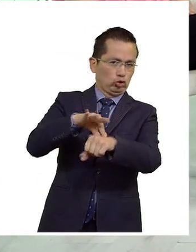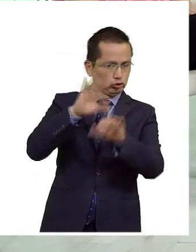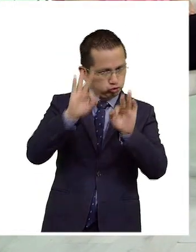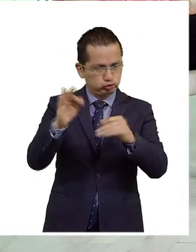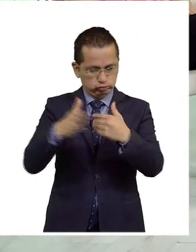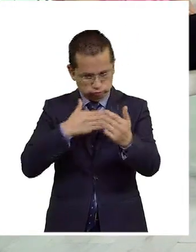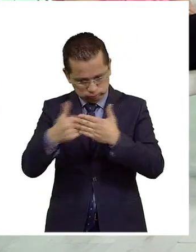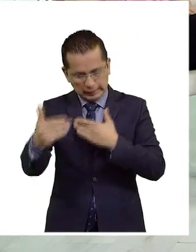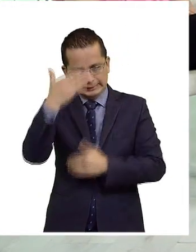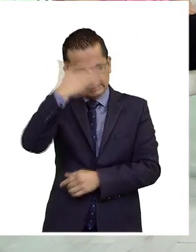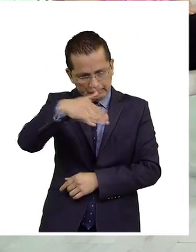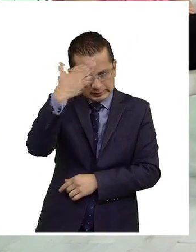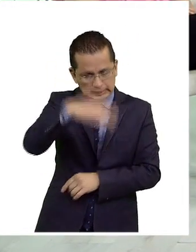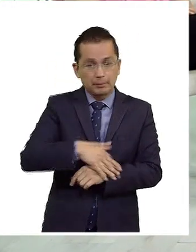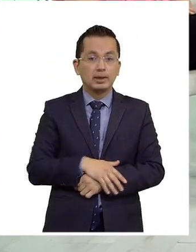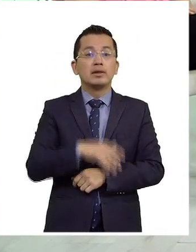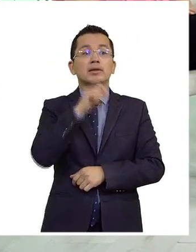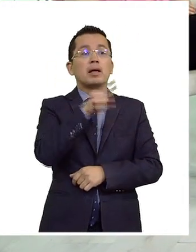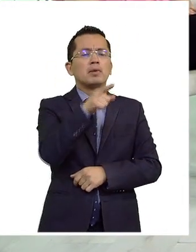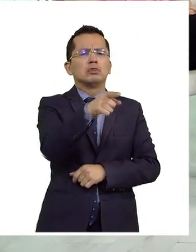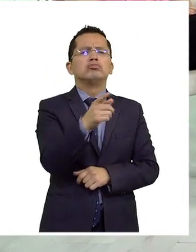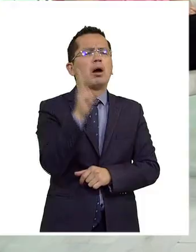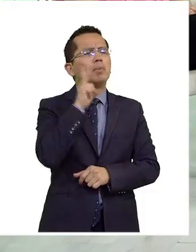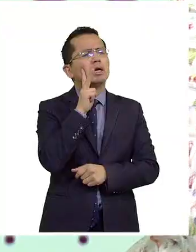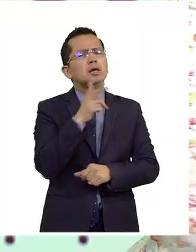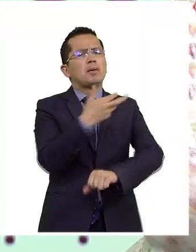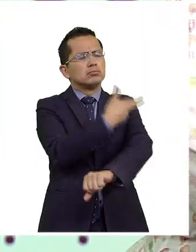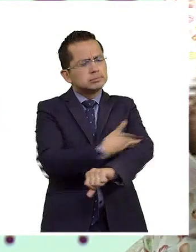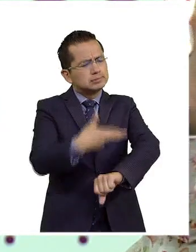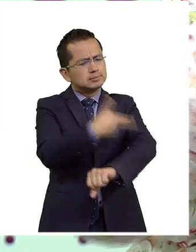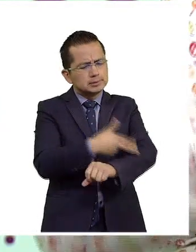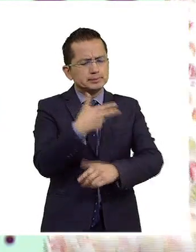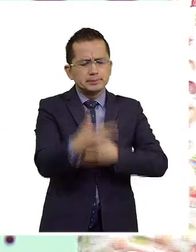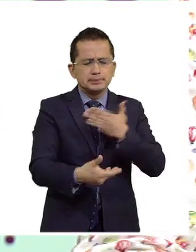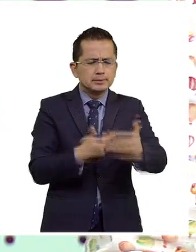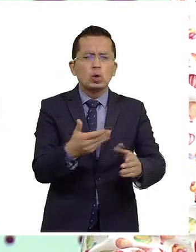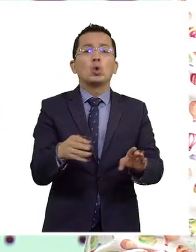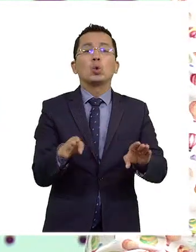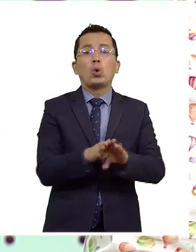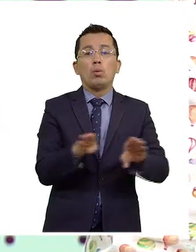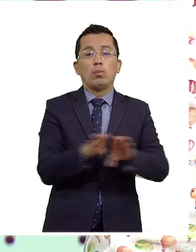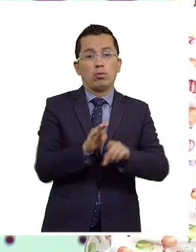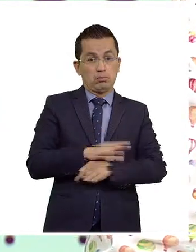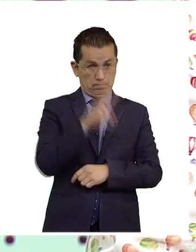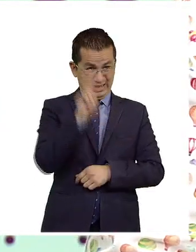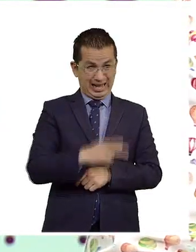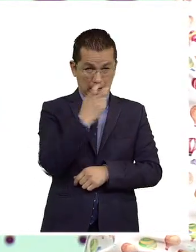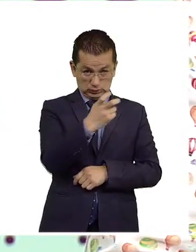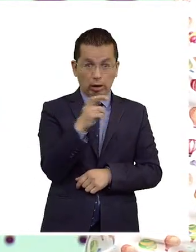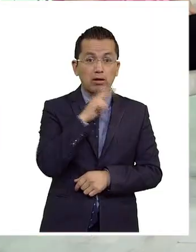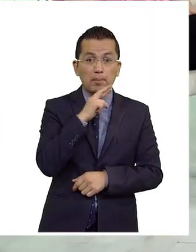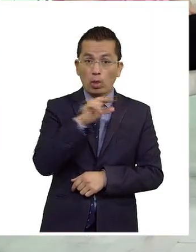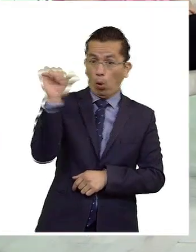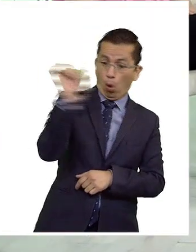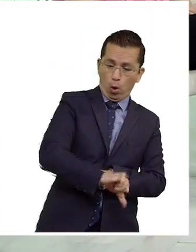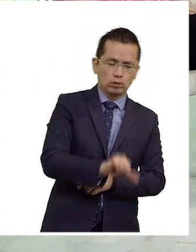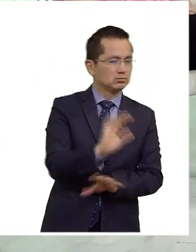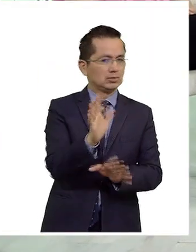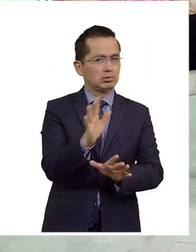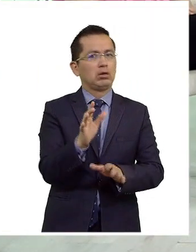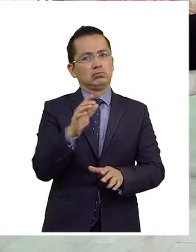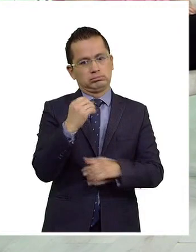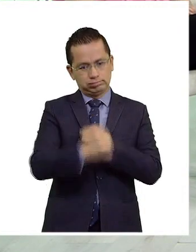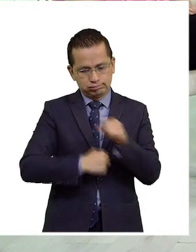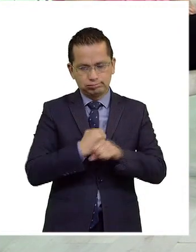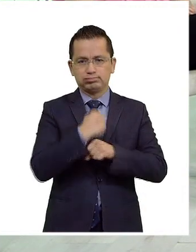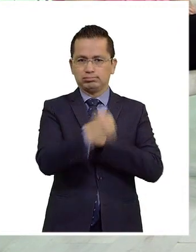después conocer cuál es el trámite administrativo. Claro. Esto es un proceso de años. Por supuesto que sí. Ahorita nos tenemos